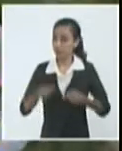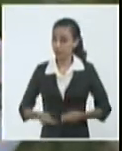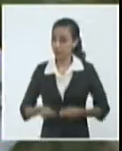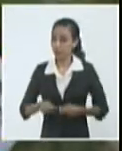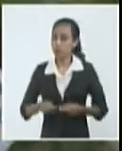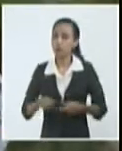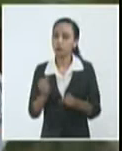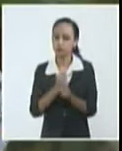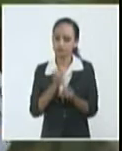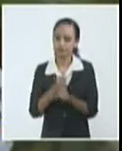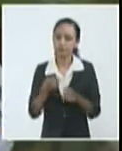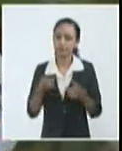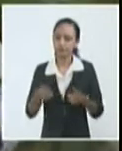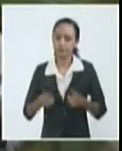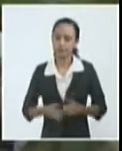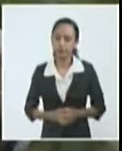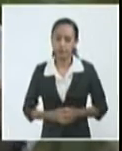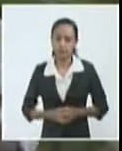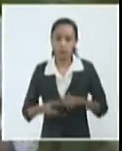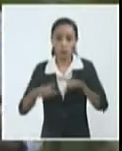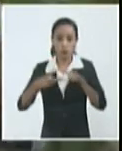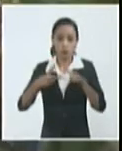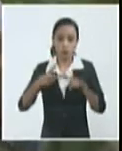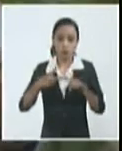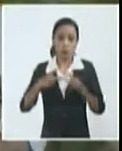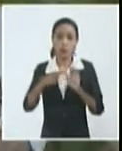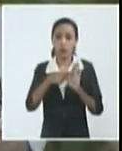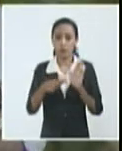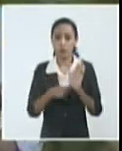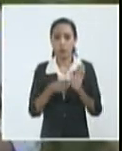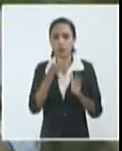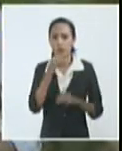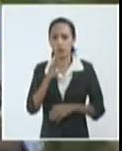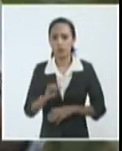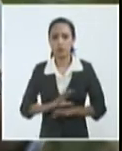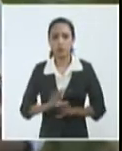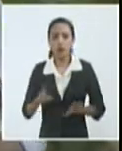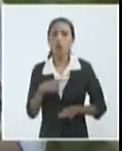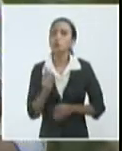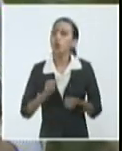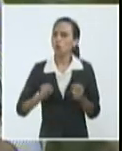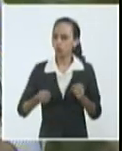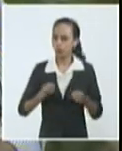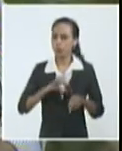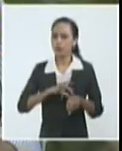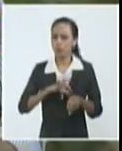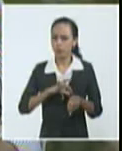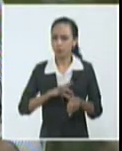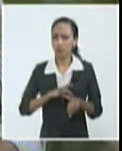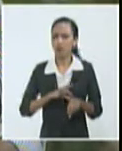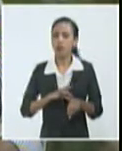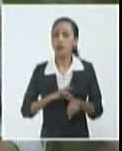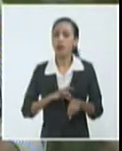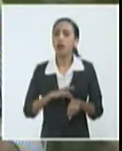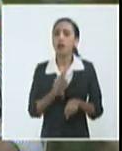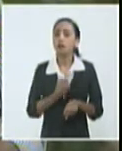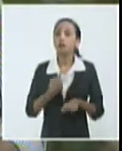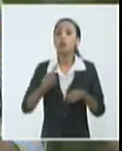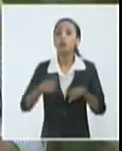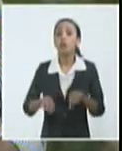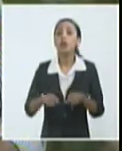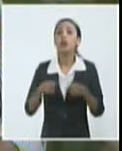son los dos elementos que podíamos destacar. Hemos controlado la enfermedad, estamos controlando la pandemia, pero tenemos que